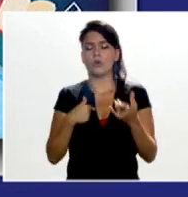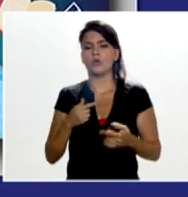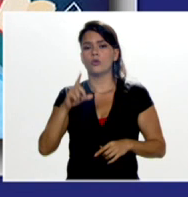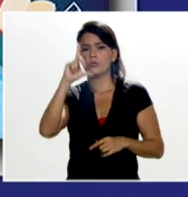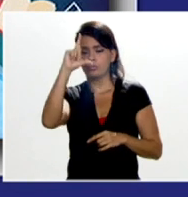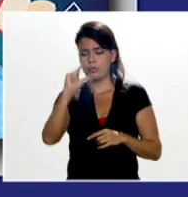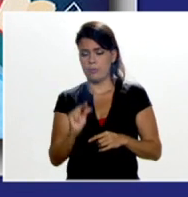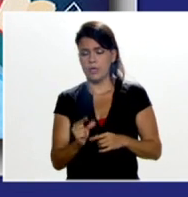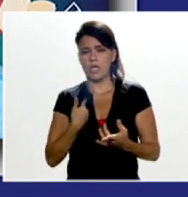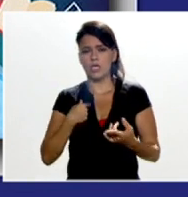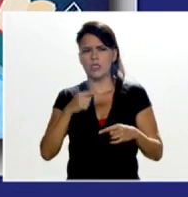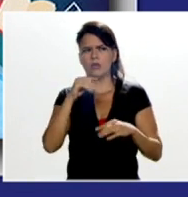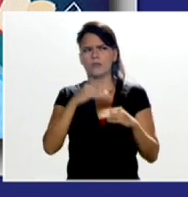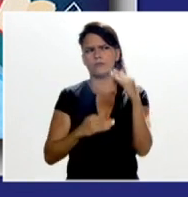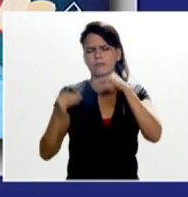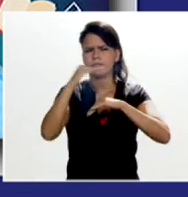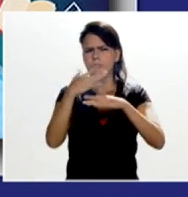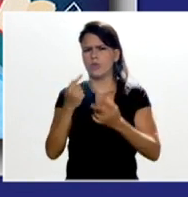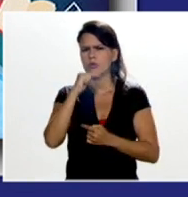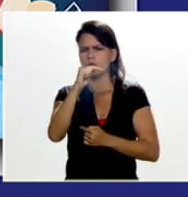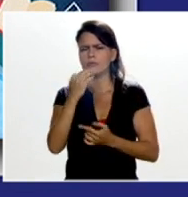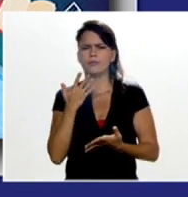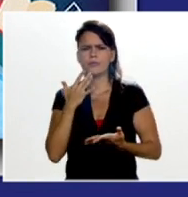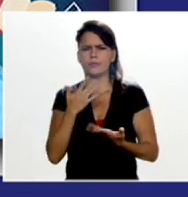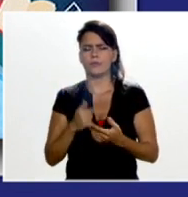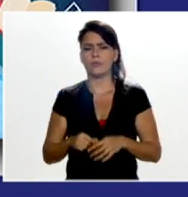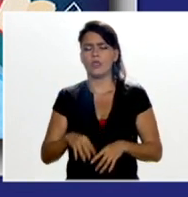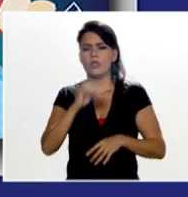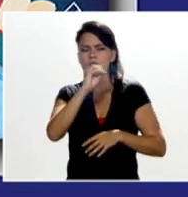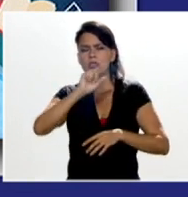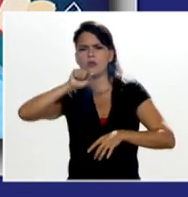negativos. Por ejemplo, en este caso,